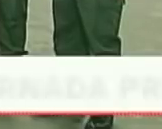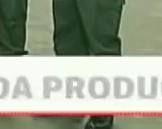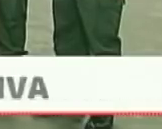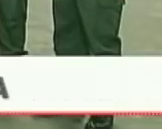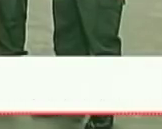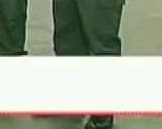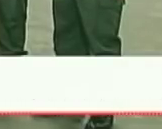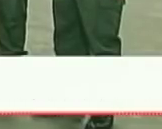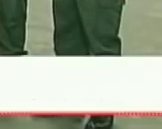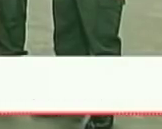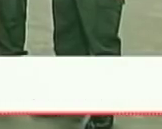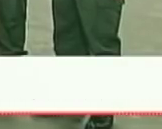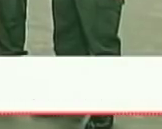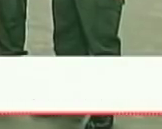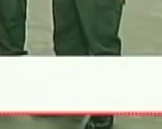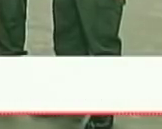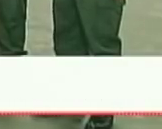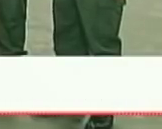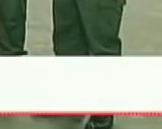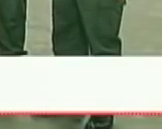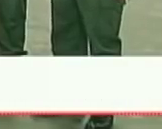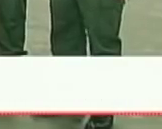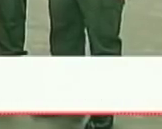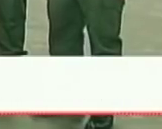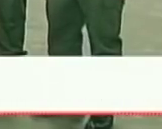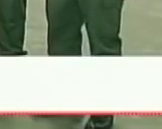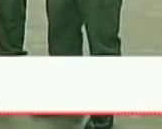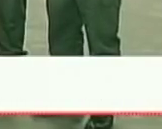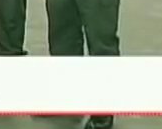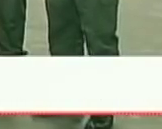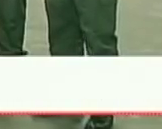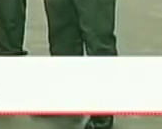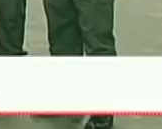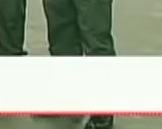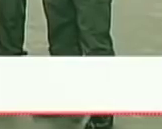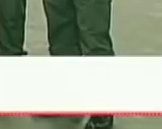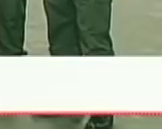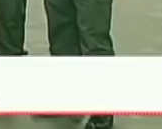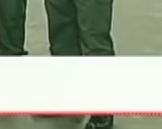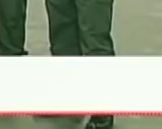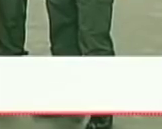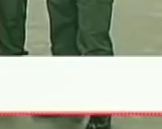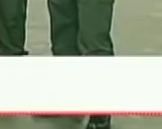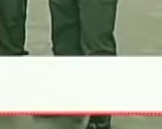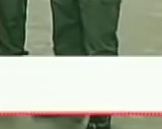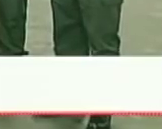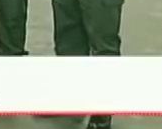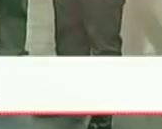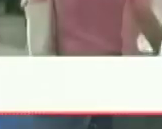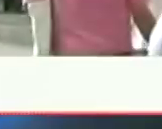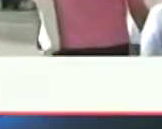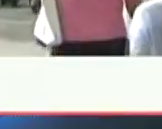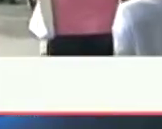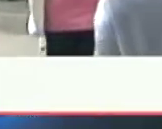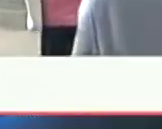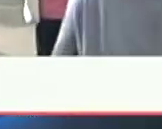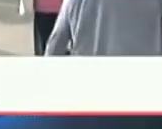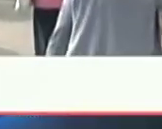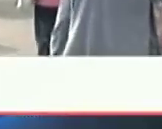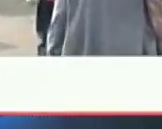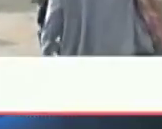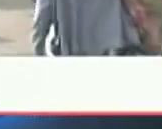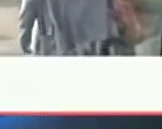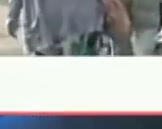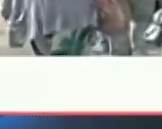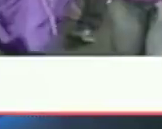bendiciones a un pueblo que le pide en oración, con fe, prosperidad, paz, bienestar para